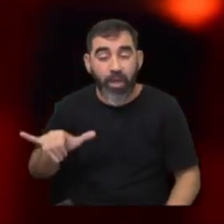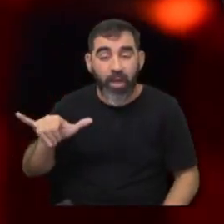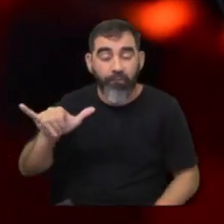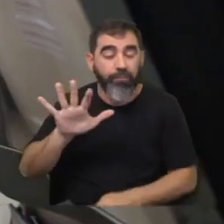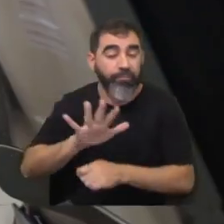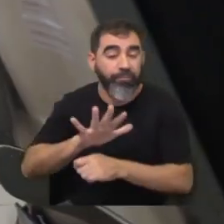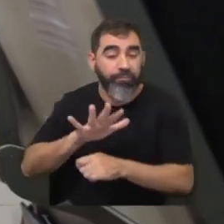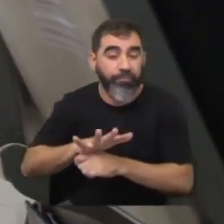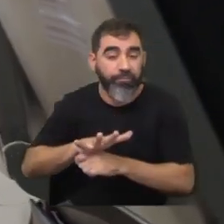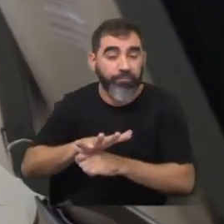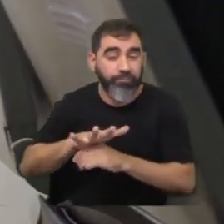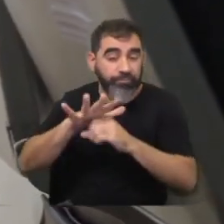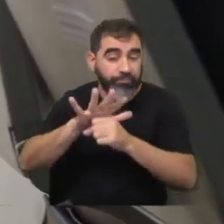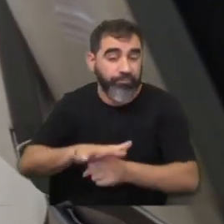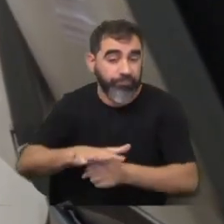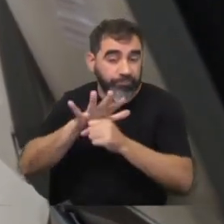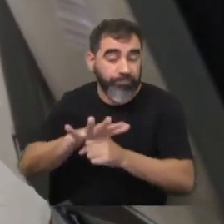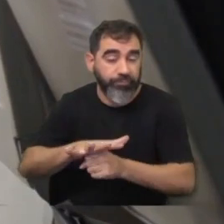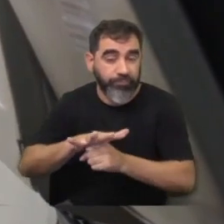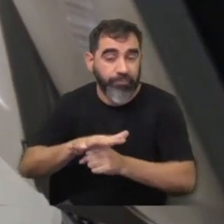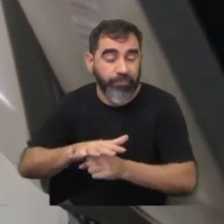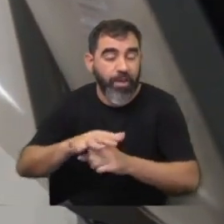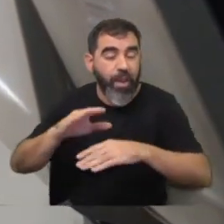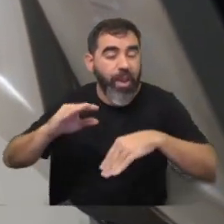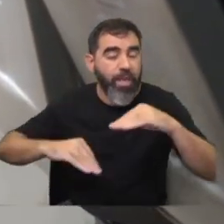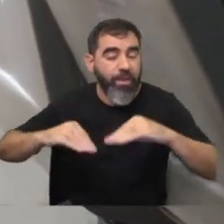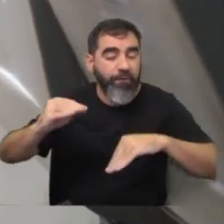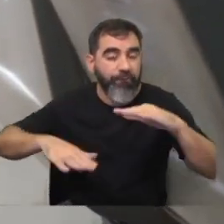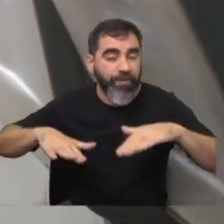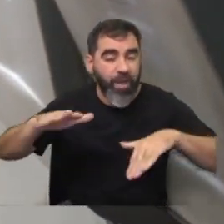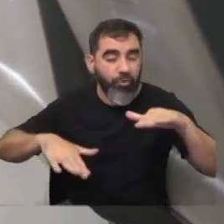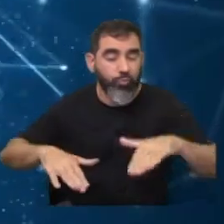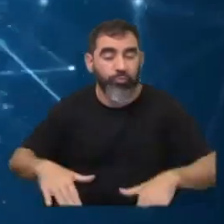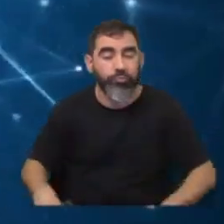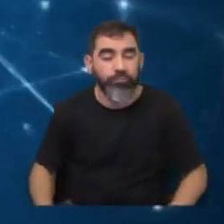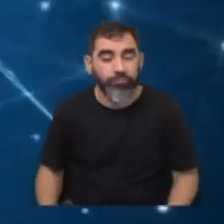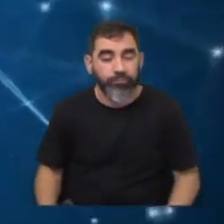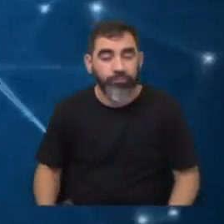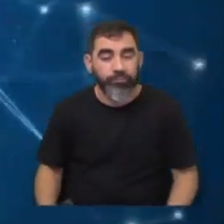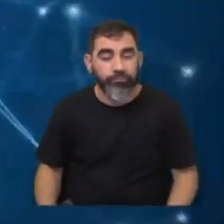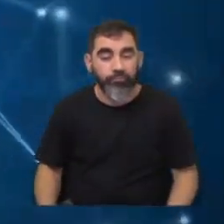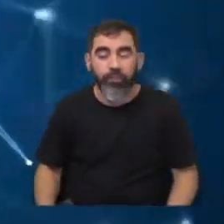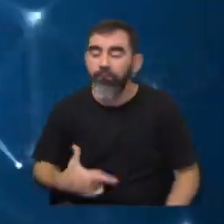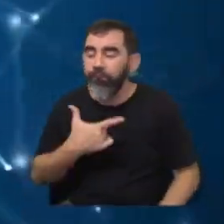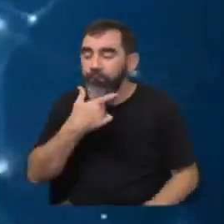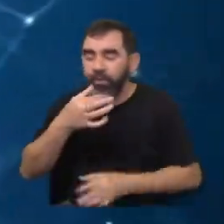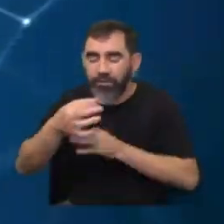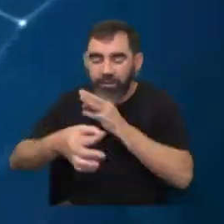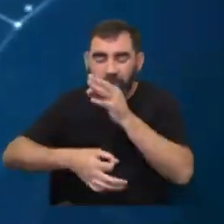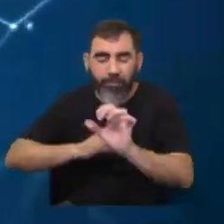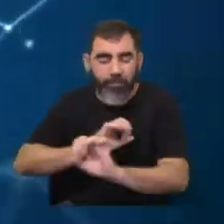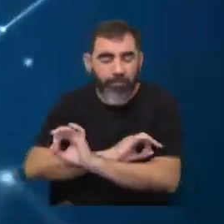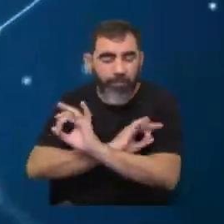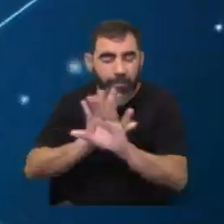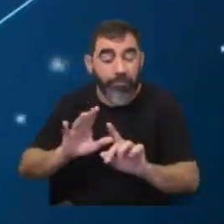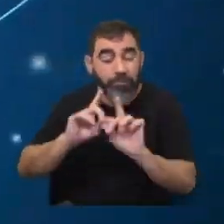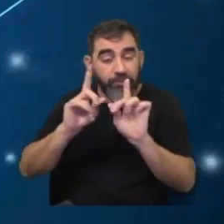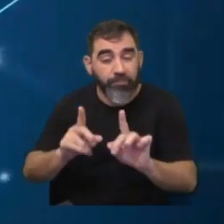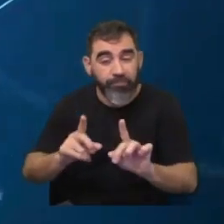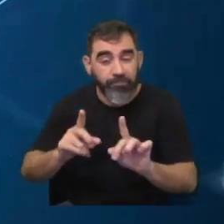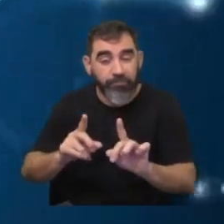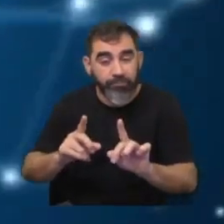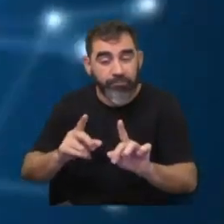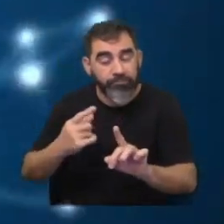si estuviera sostenido por ese aire, termina siendo más liviano. Esto es una explicación que hacemos como muy fácil y sencilla para que también esa